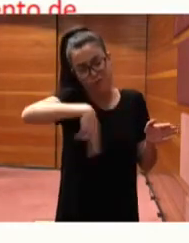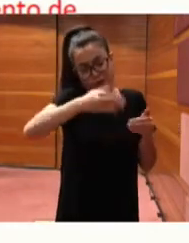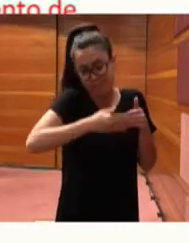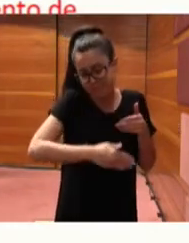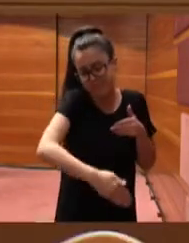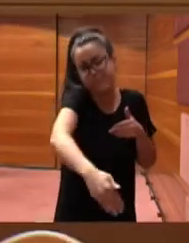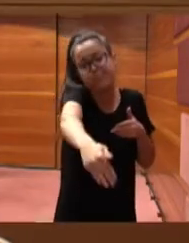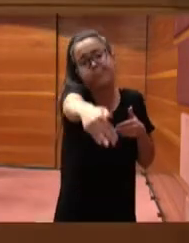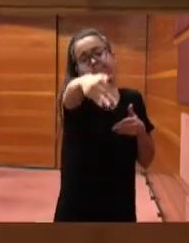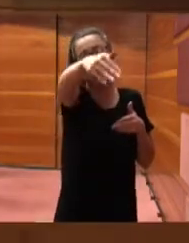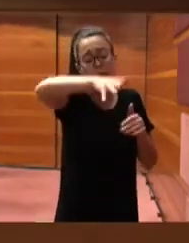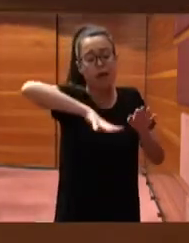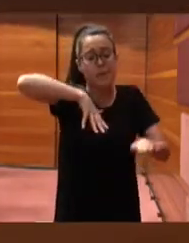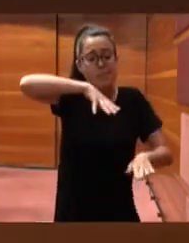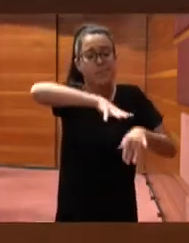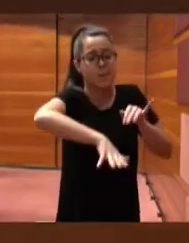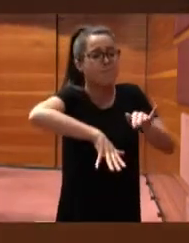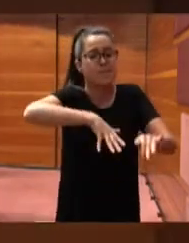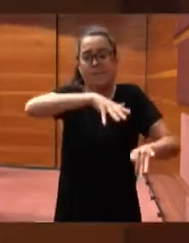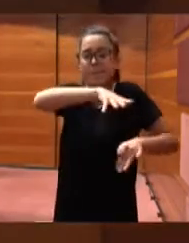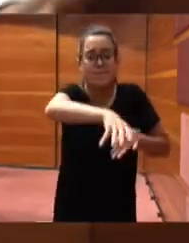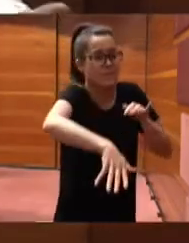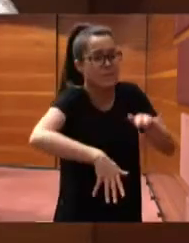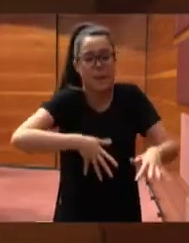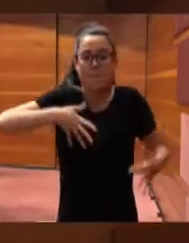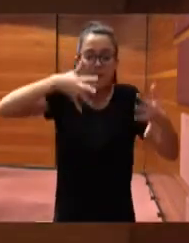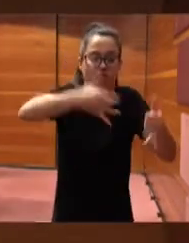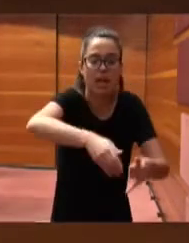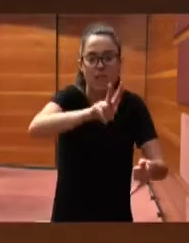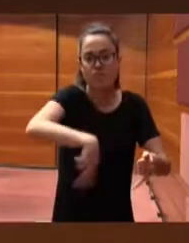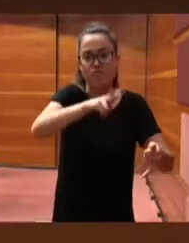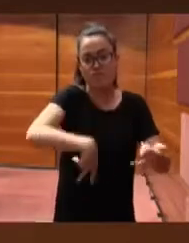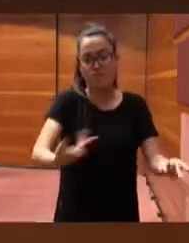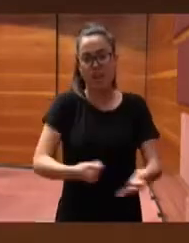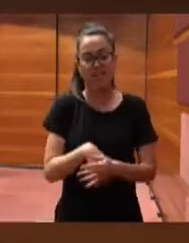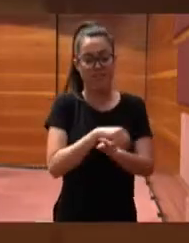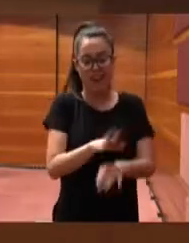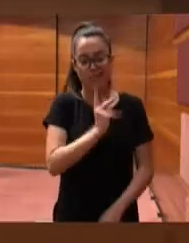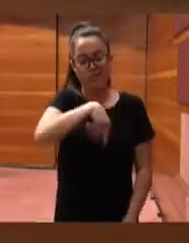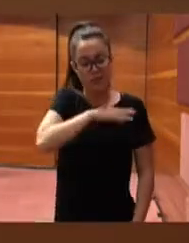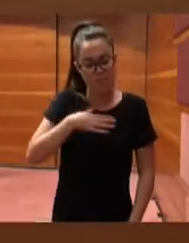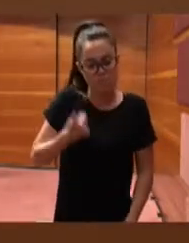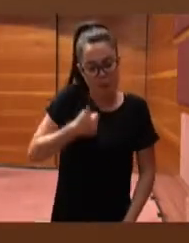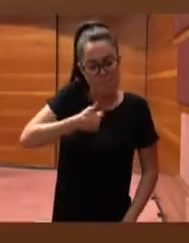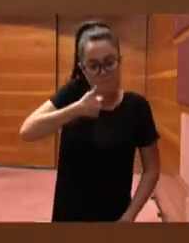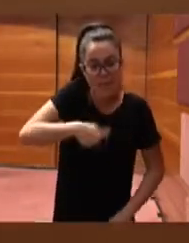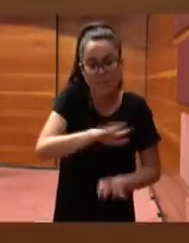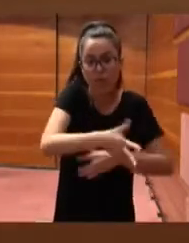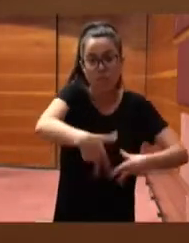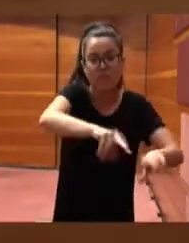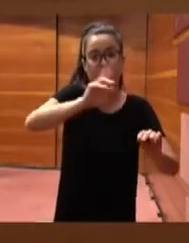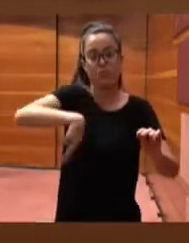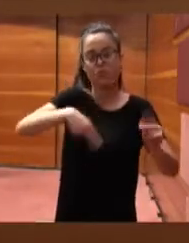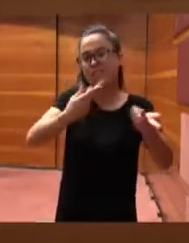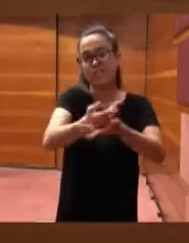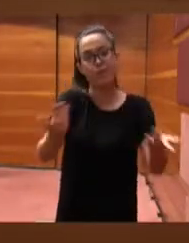avanzamos y nunca estamos más cerca de él porque lo que hacemos es llevar el horizonte más allá, ser cada día más ambiciosos. Es un horizonte